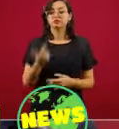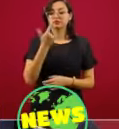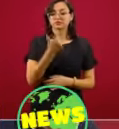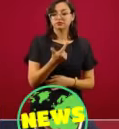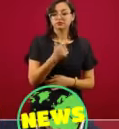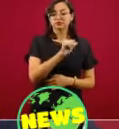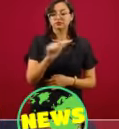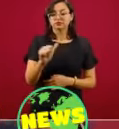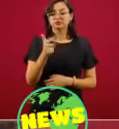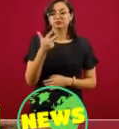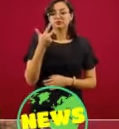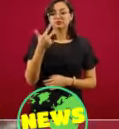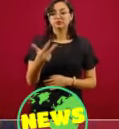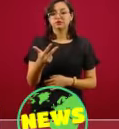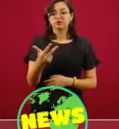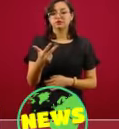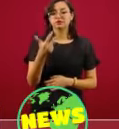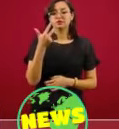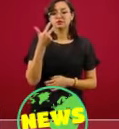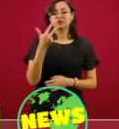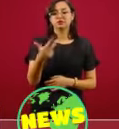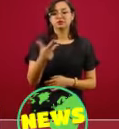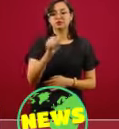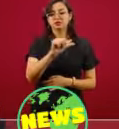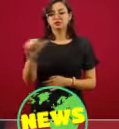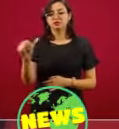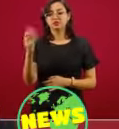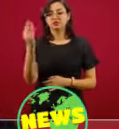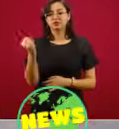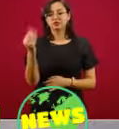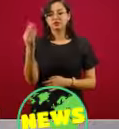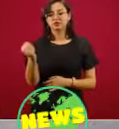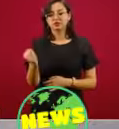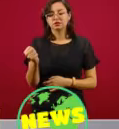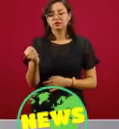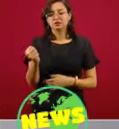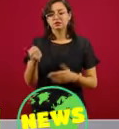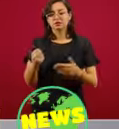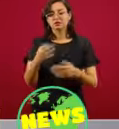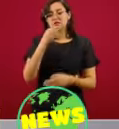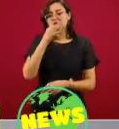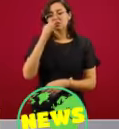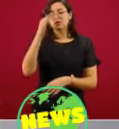8 y de 8 a 9, se los anticipo y por eso ofrezco